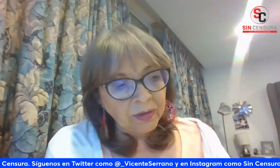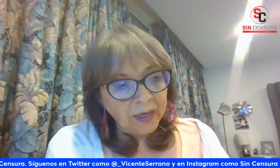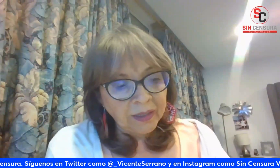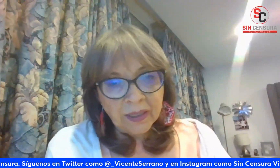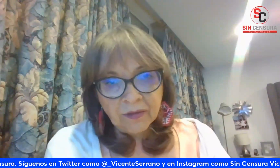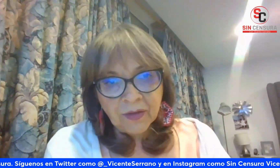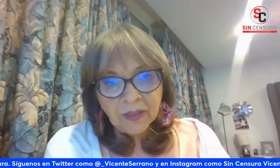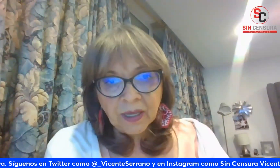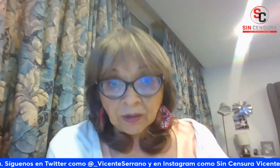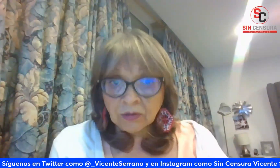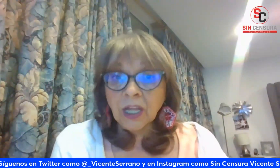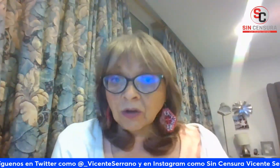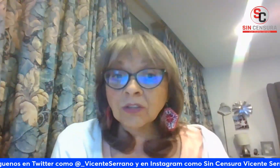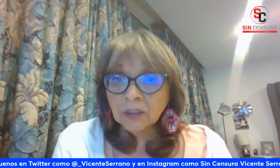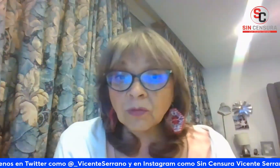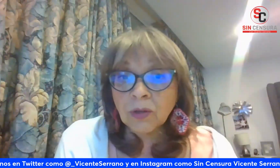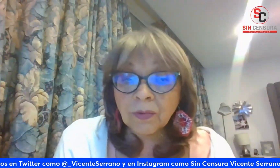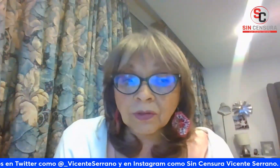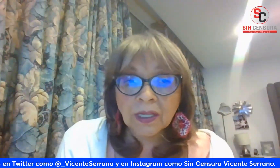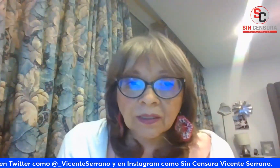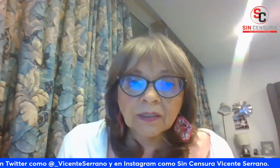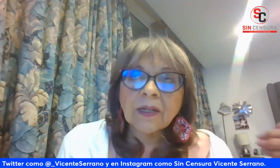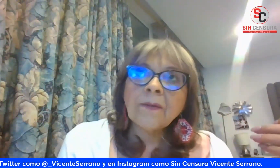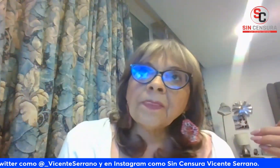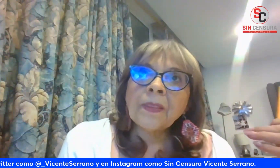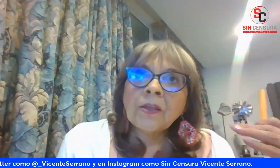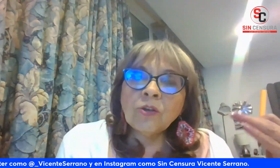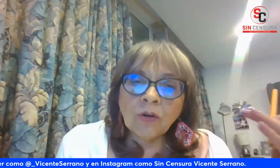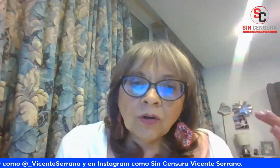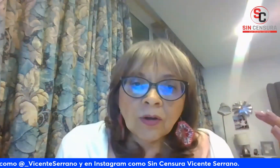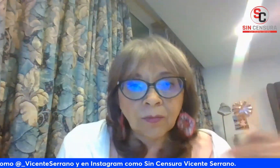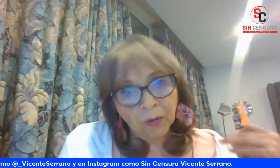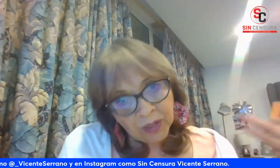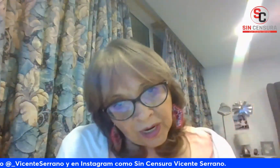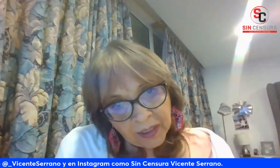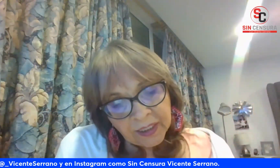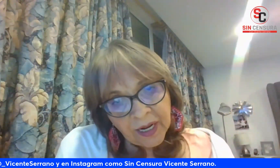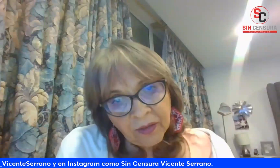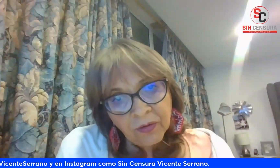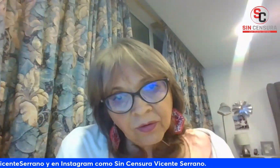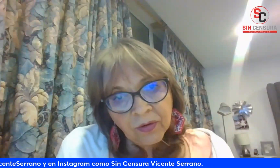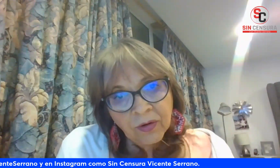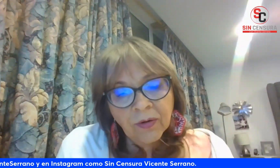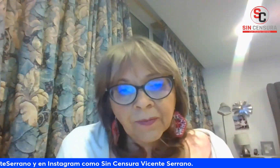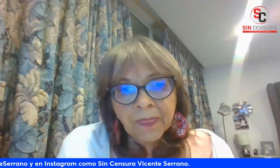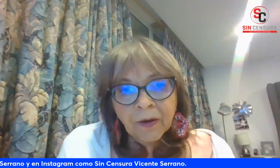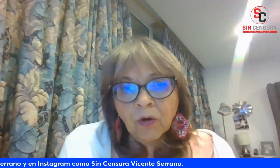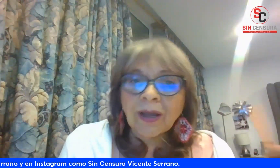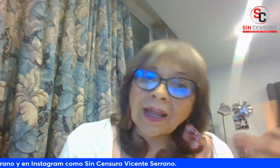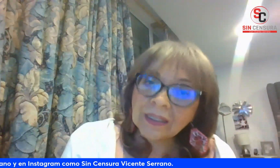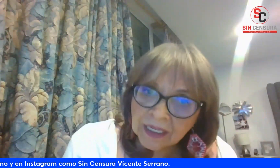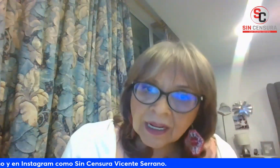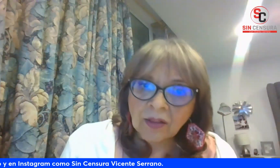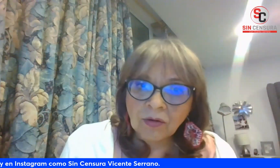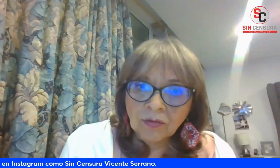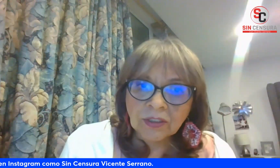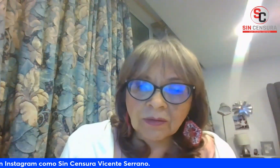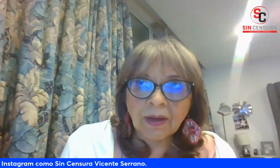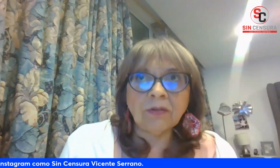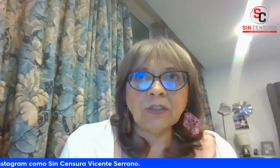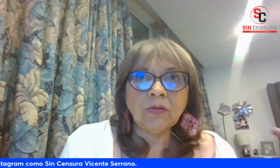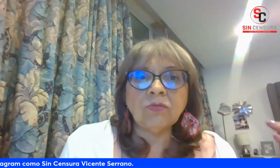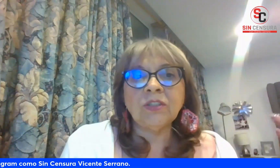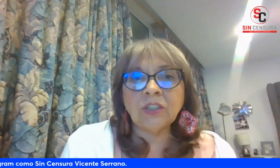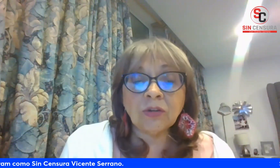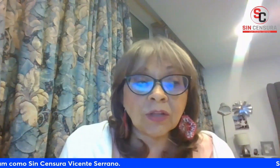haber un tribunal que te defienda. Entonces, hay cosas muy importantes. O tener el Senado, ¿no? O que el Senado no